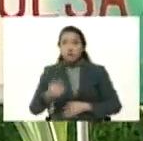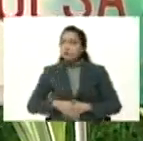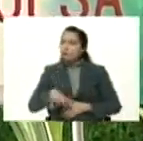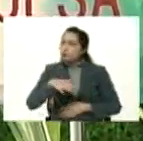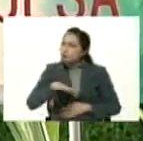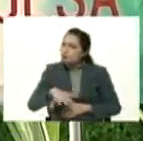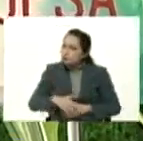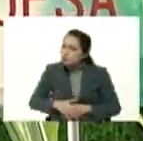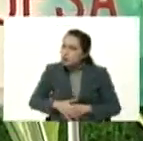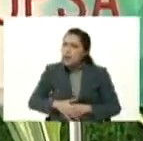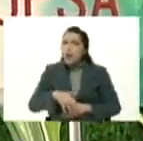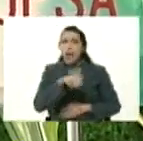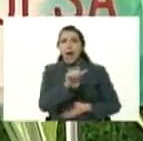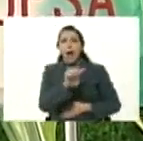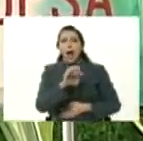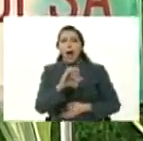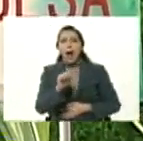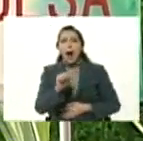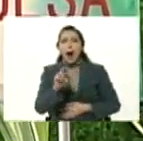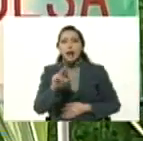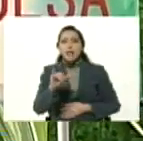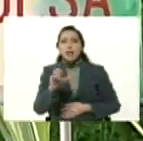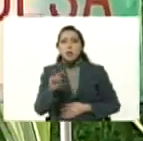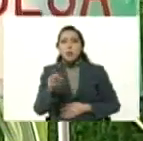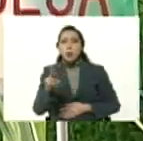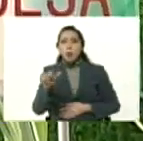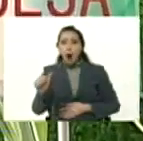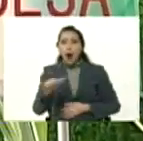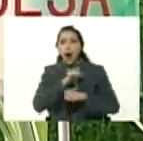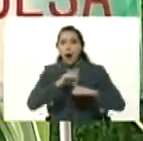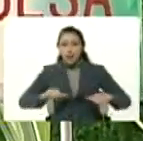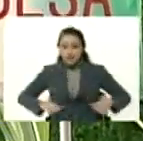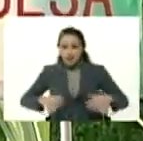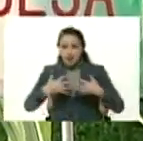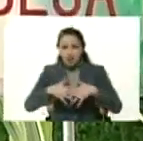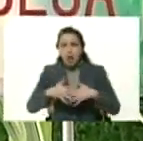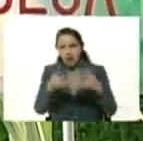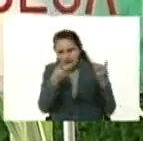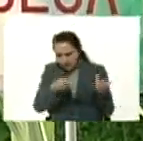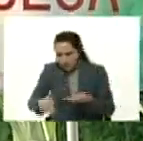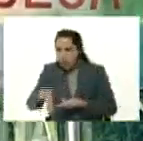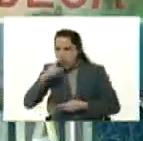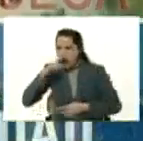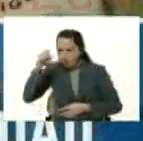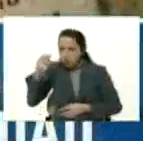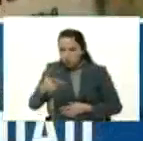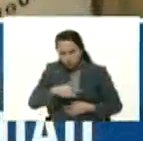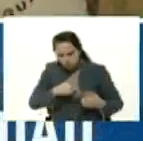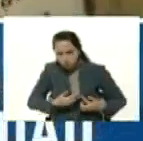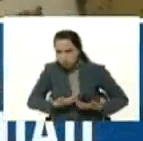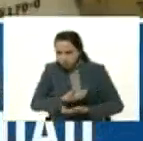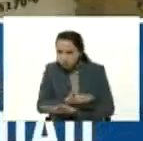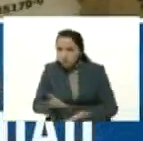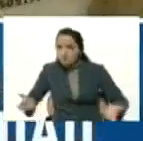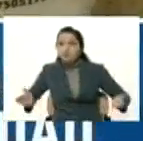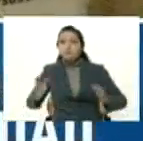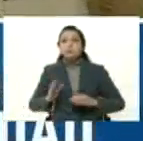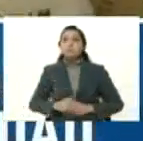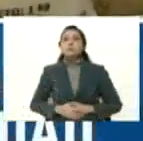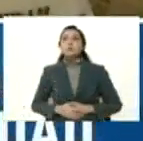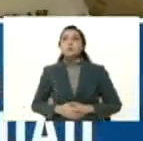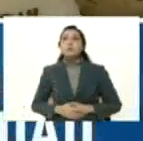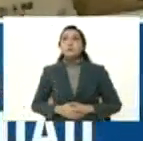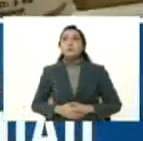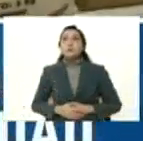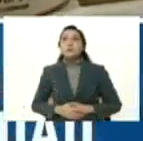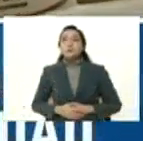En Acarigua. Todo está en Acarigua, en Central Portuguesa. Está invitado de todo corazón. Bueno, ustedes de todo corazón están